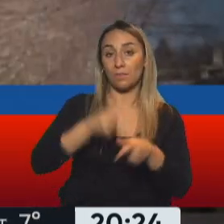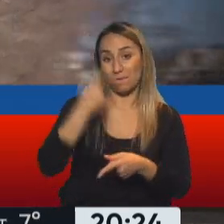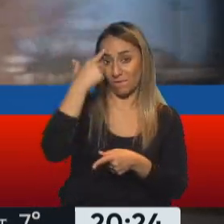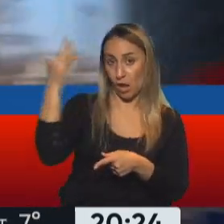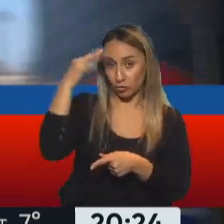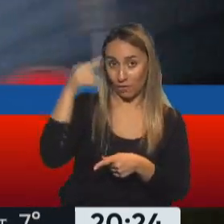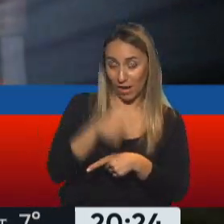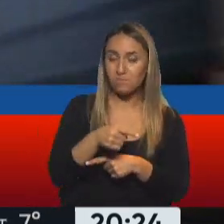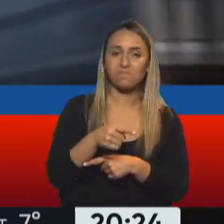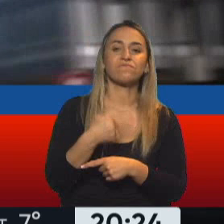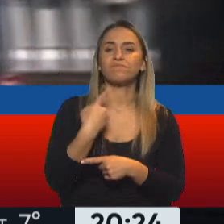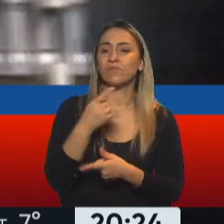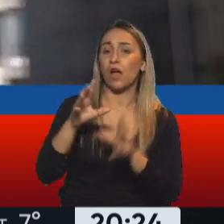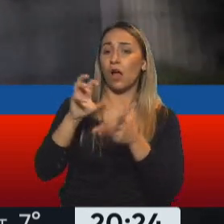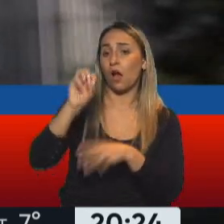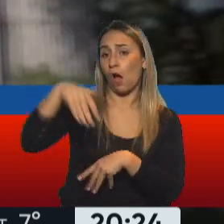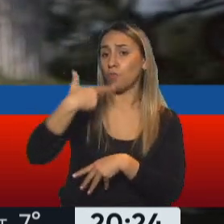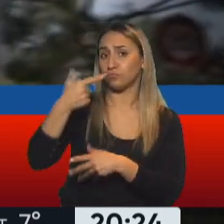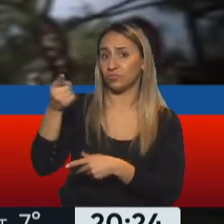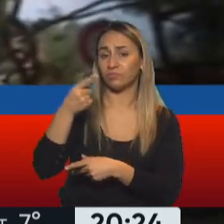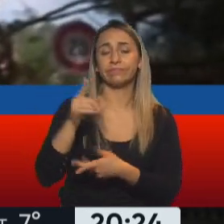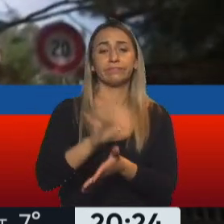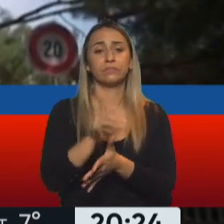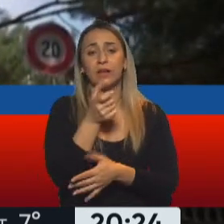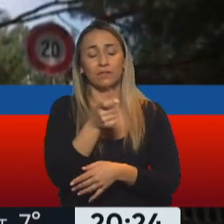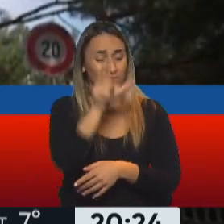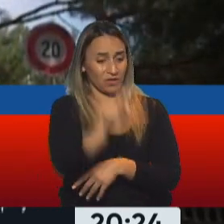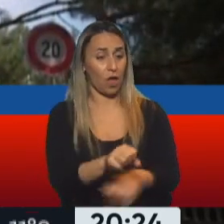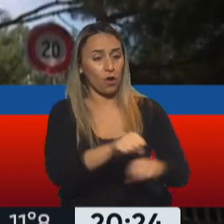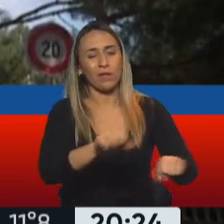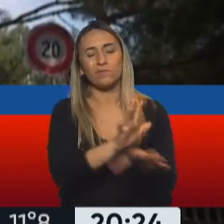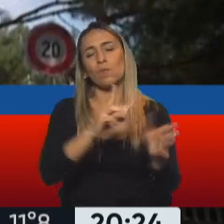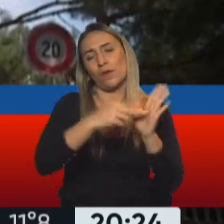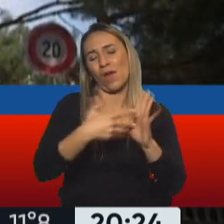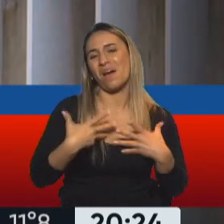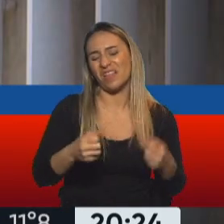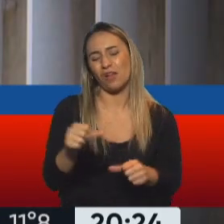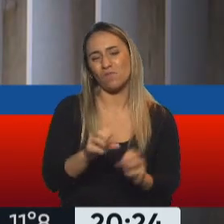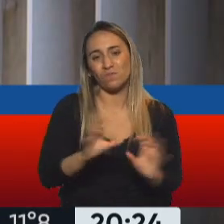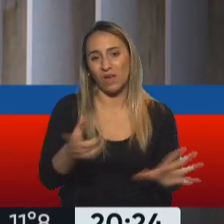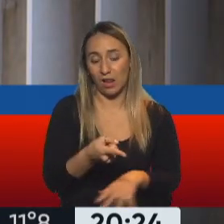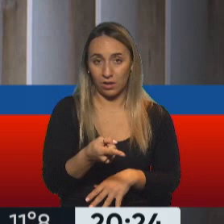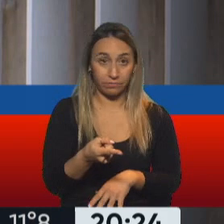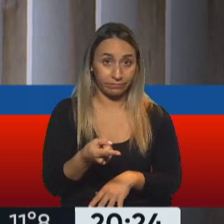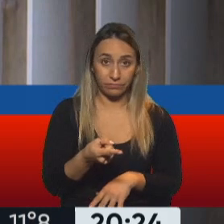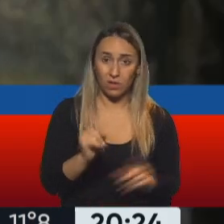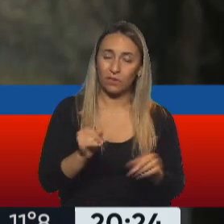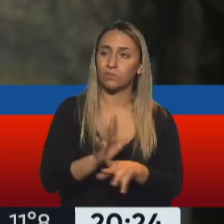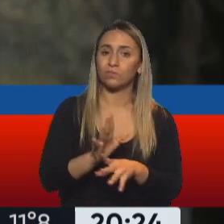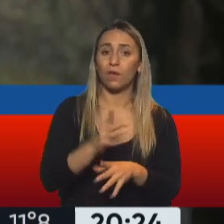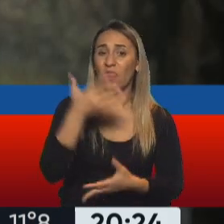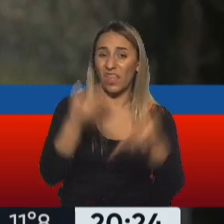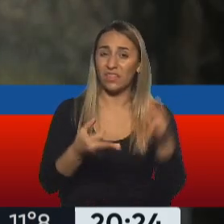Salud patologiza la gordura, no reconoce que a veces puede tratarse del síntoma de una enfermedad y que las